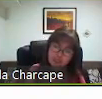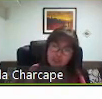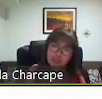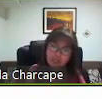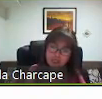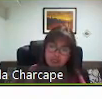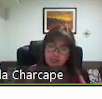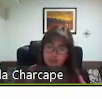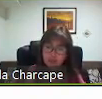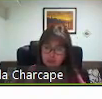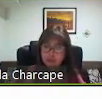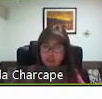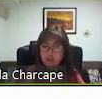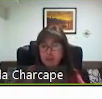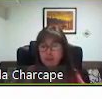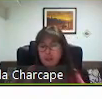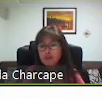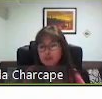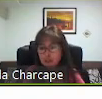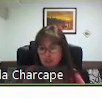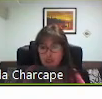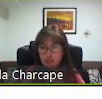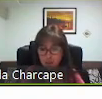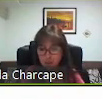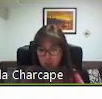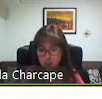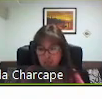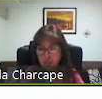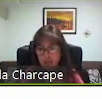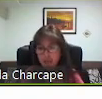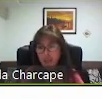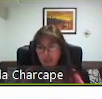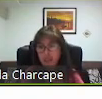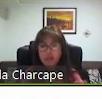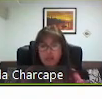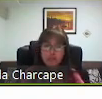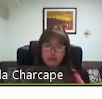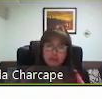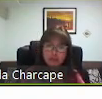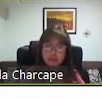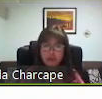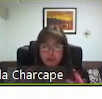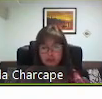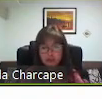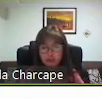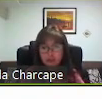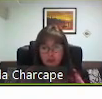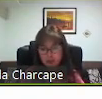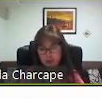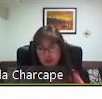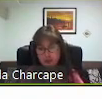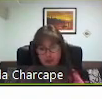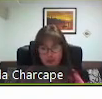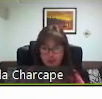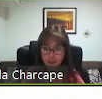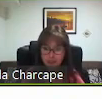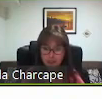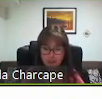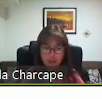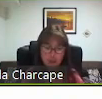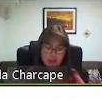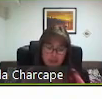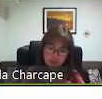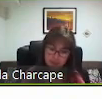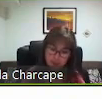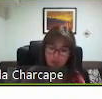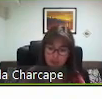esta X señora, ¿no? Entonces hay que homologar a través del ADN para ver si corresponde o si se correlaciona que ese